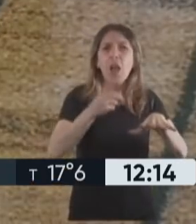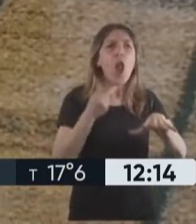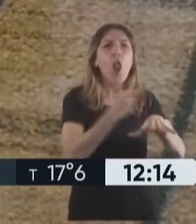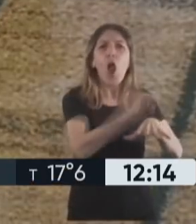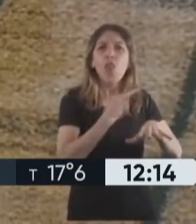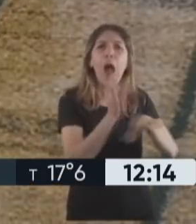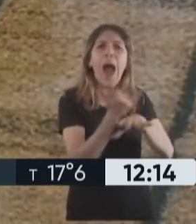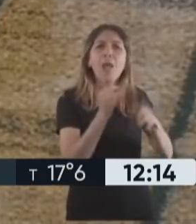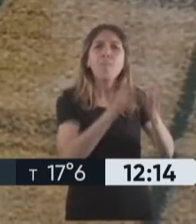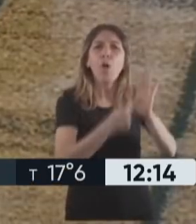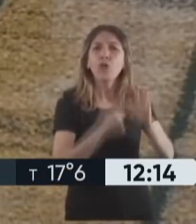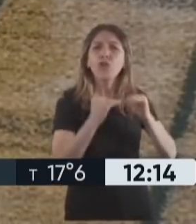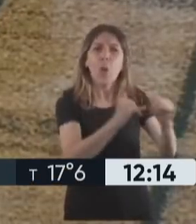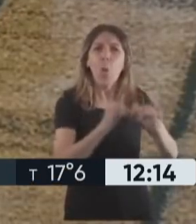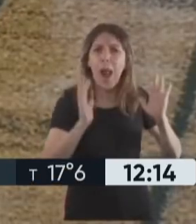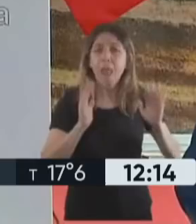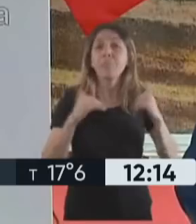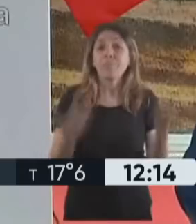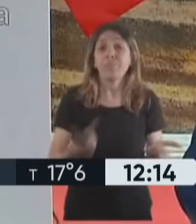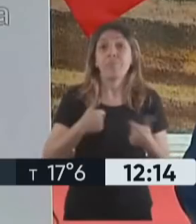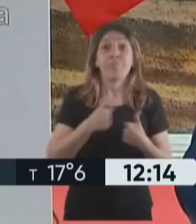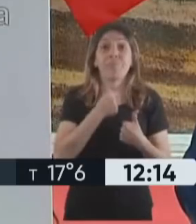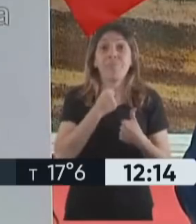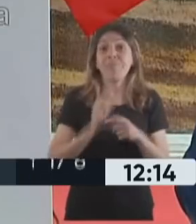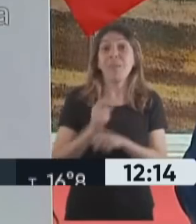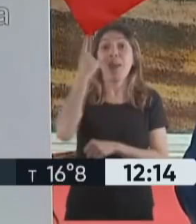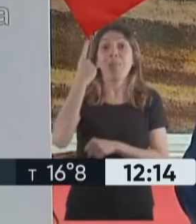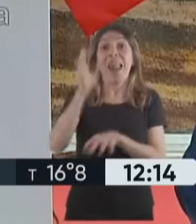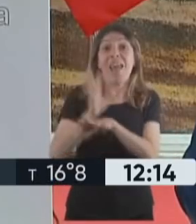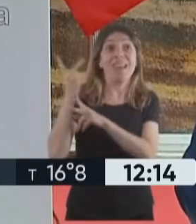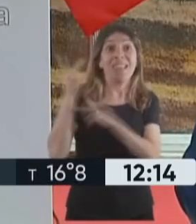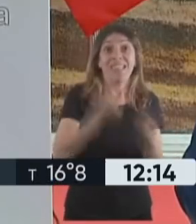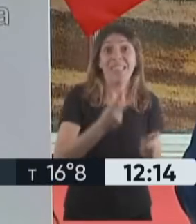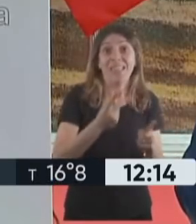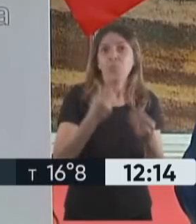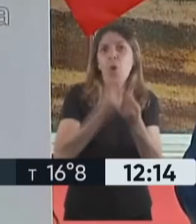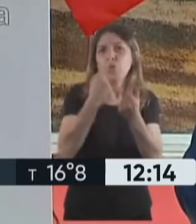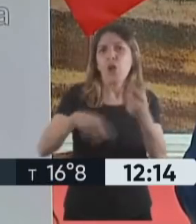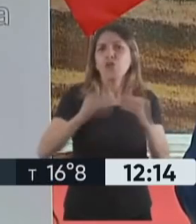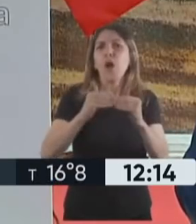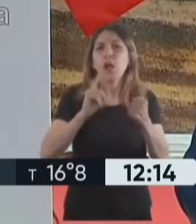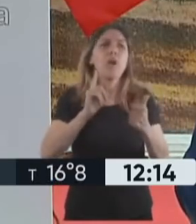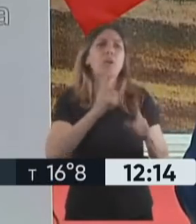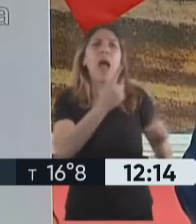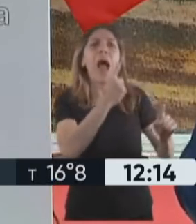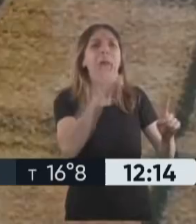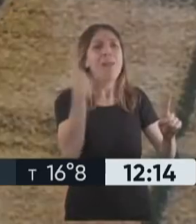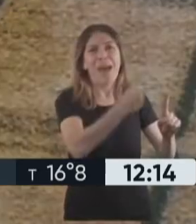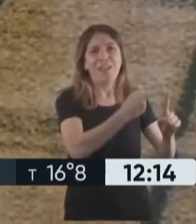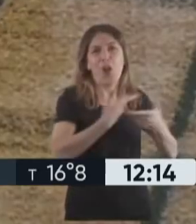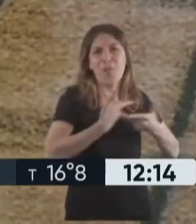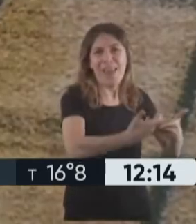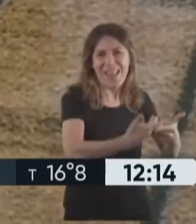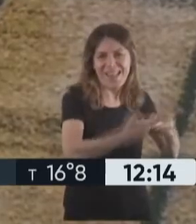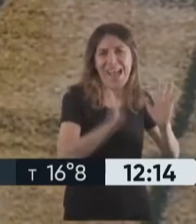ver y querido que esta sea mi primera visita de estado por muchas razones no solamente porque alberto fue quien me invitó y